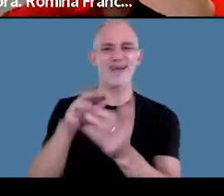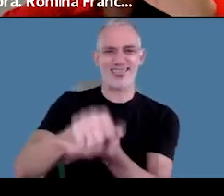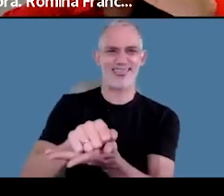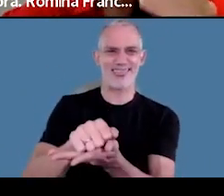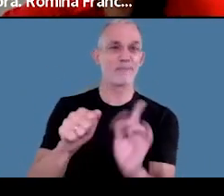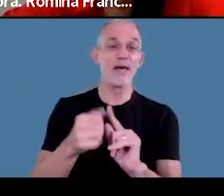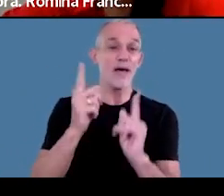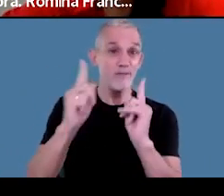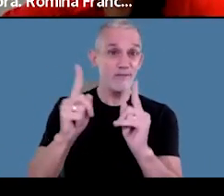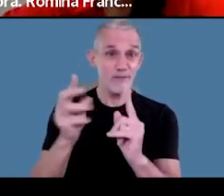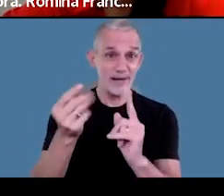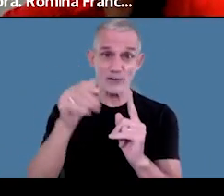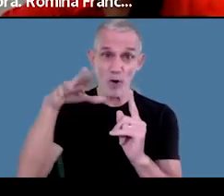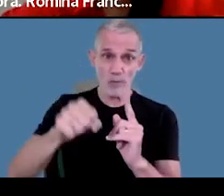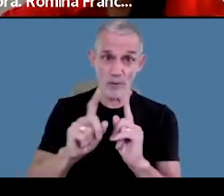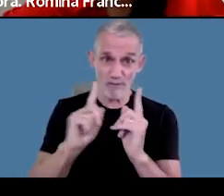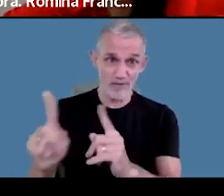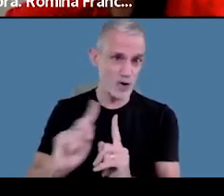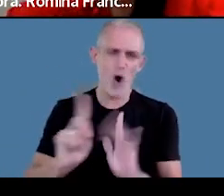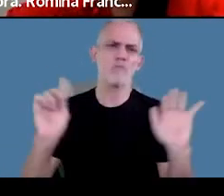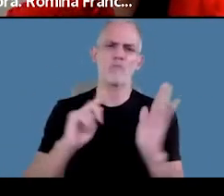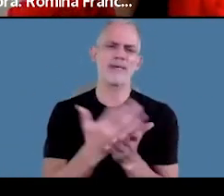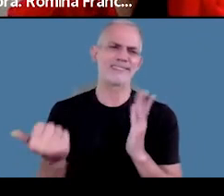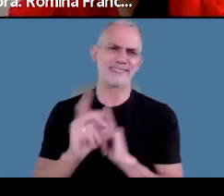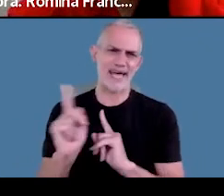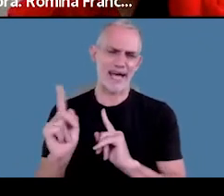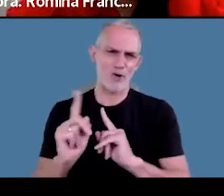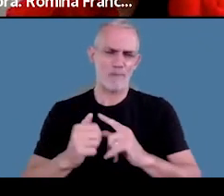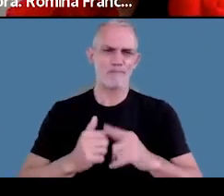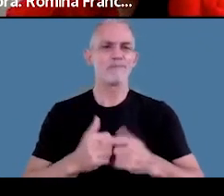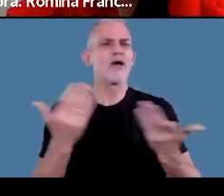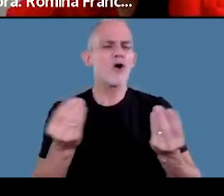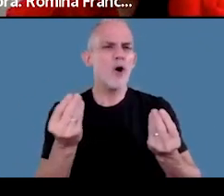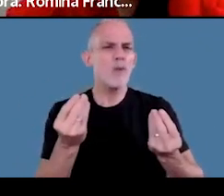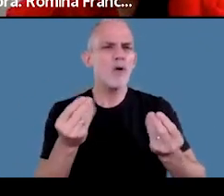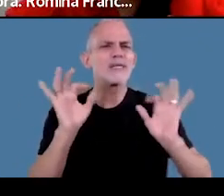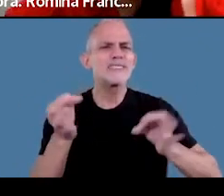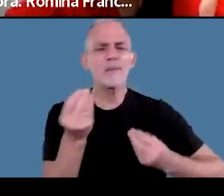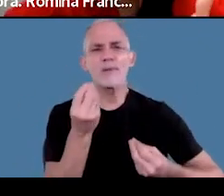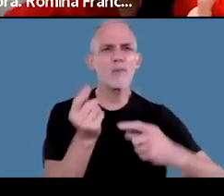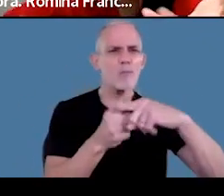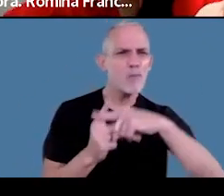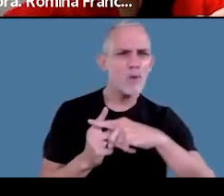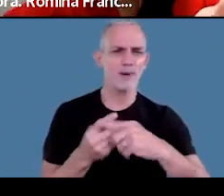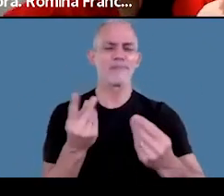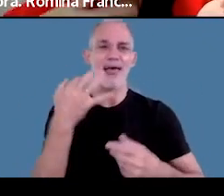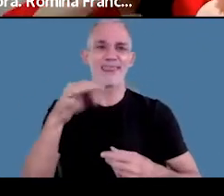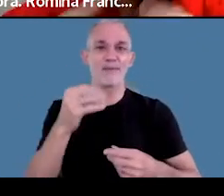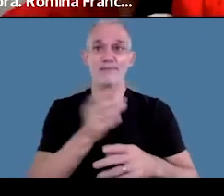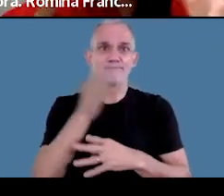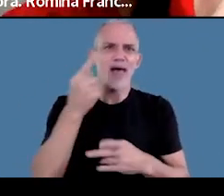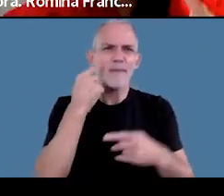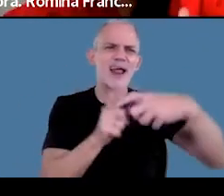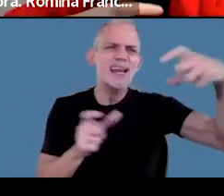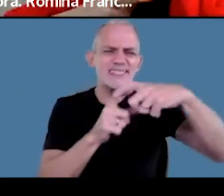congela precio, no se tiene que detraer. ¿Cómo lo van a determinar a esto? Básicamente van a tener que ir al recibo